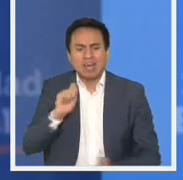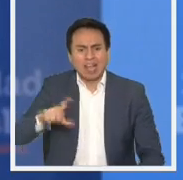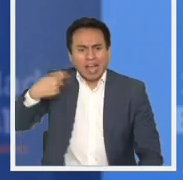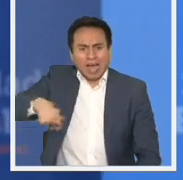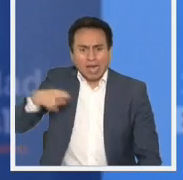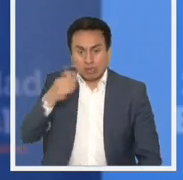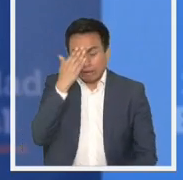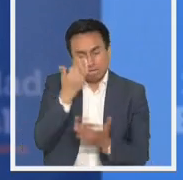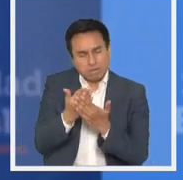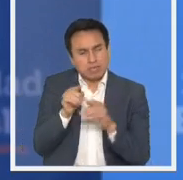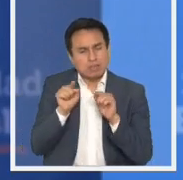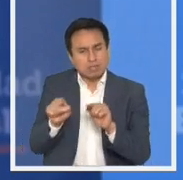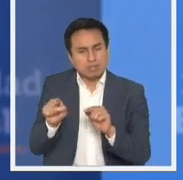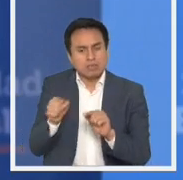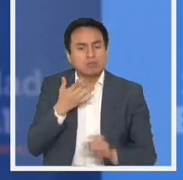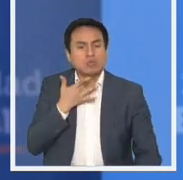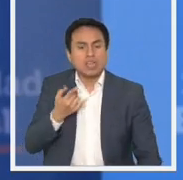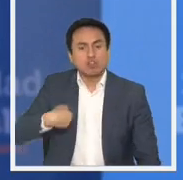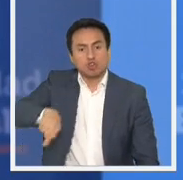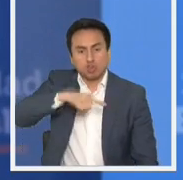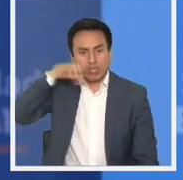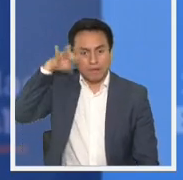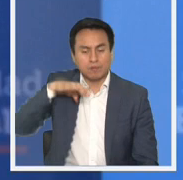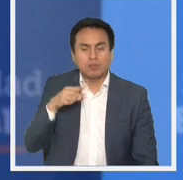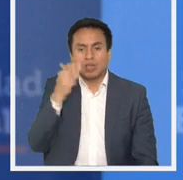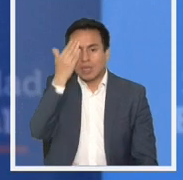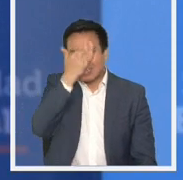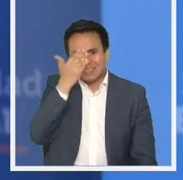de la vida que sabemos preocupa